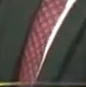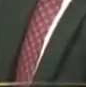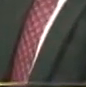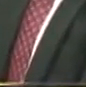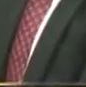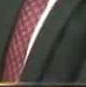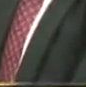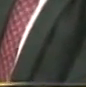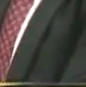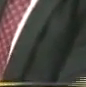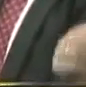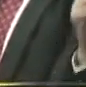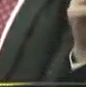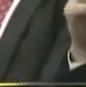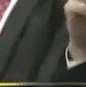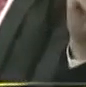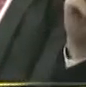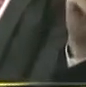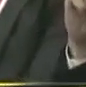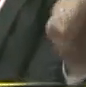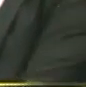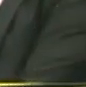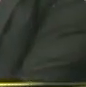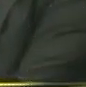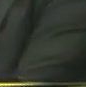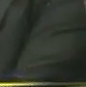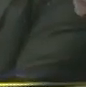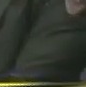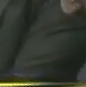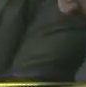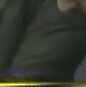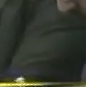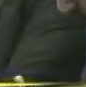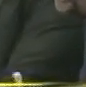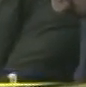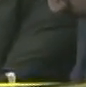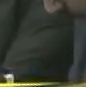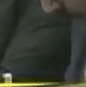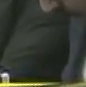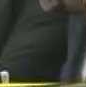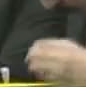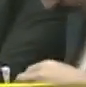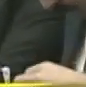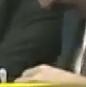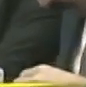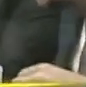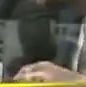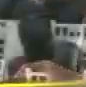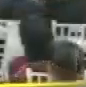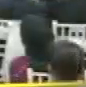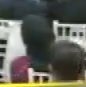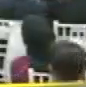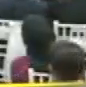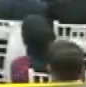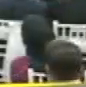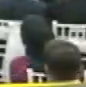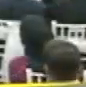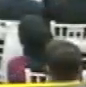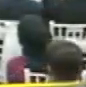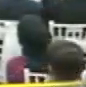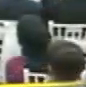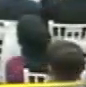tardes. Sean bienvenidos a este encuentro binacional Venezuela-Turquía con la visita del excelentísimo señor